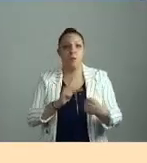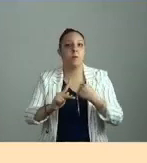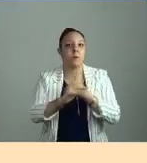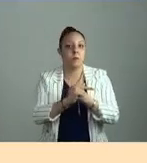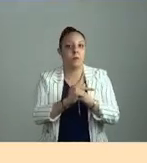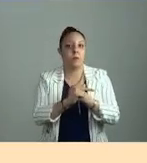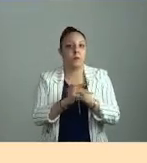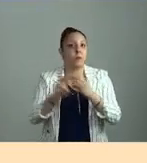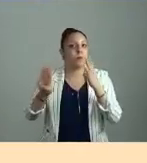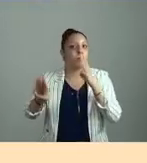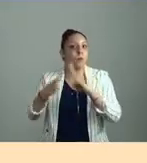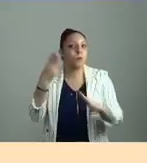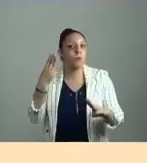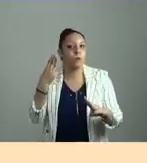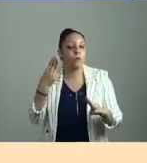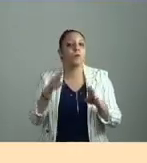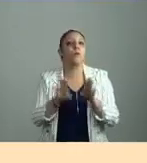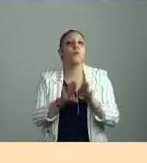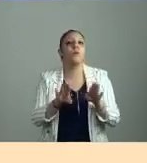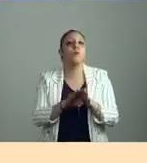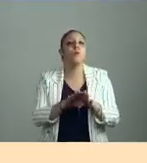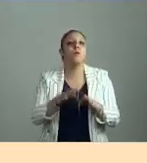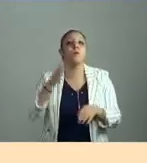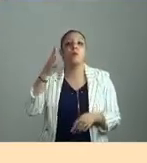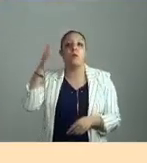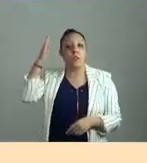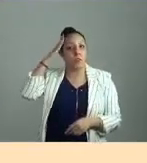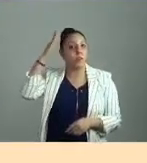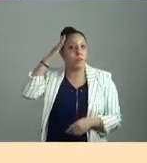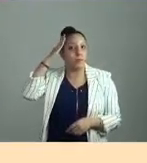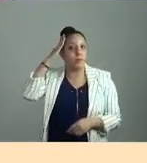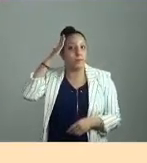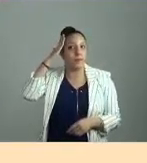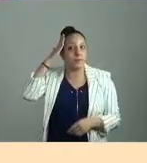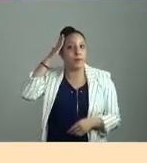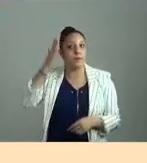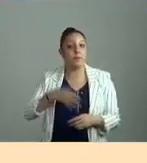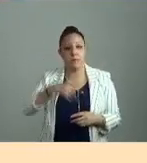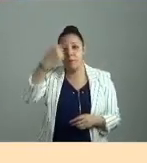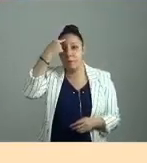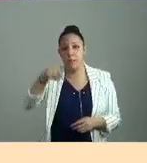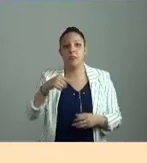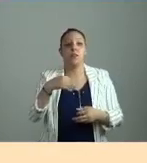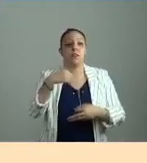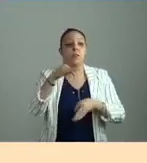lideran la lucha por la defensa de los bienes comunes